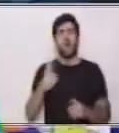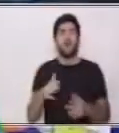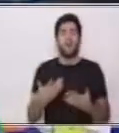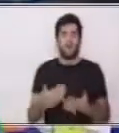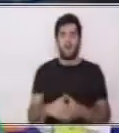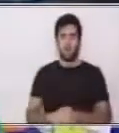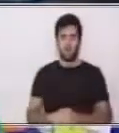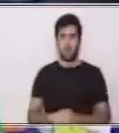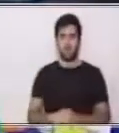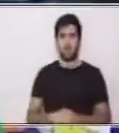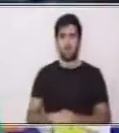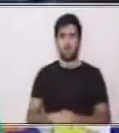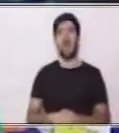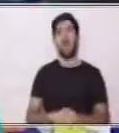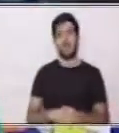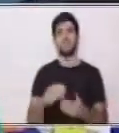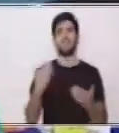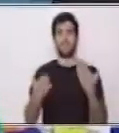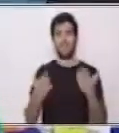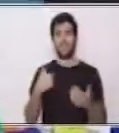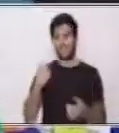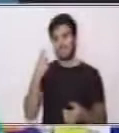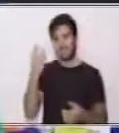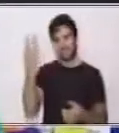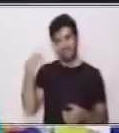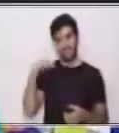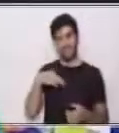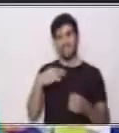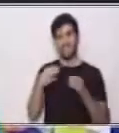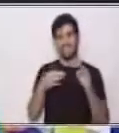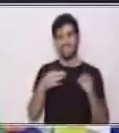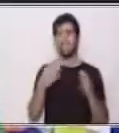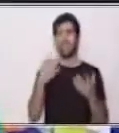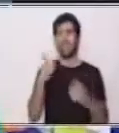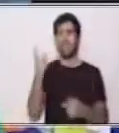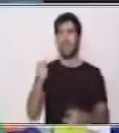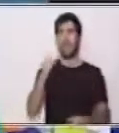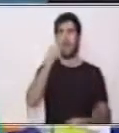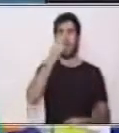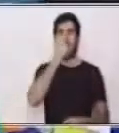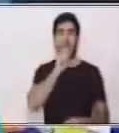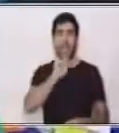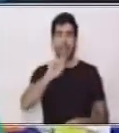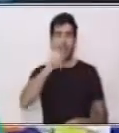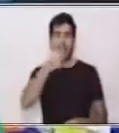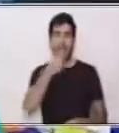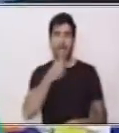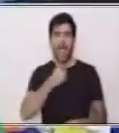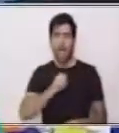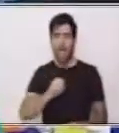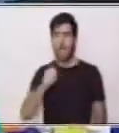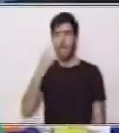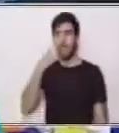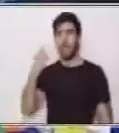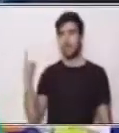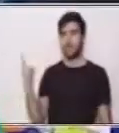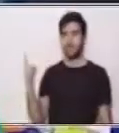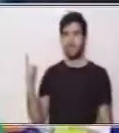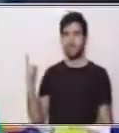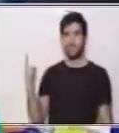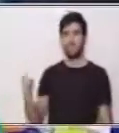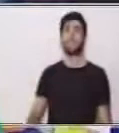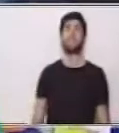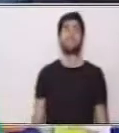conocido? Probablemente te imagines un rico y delicioso helado,